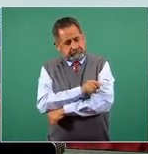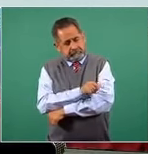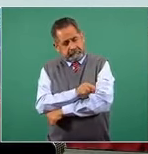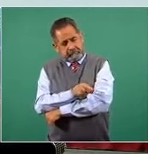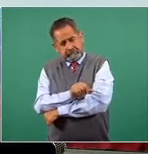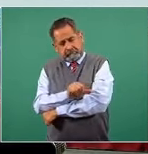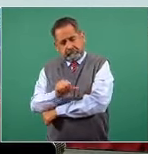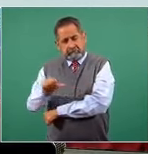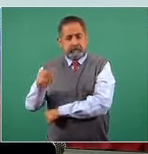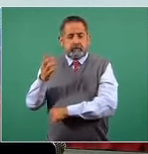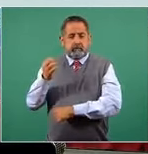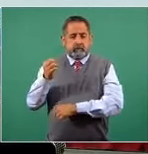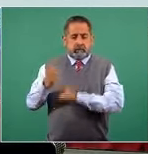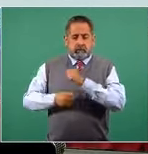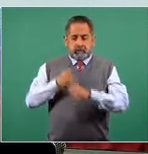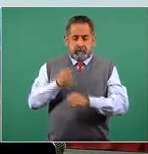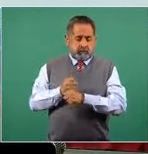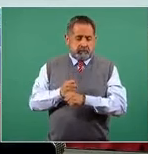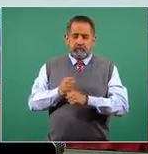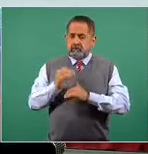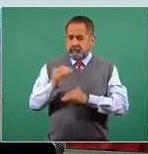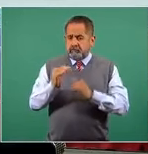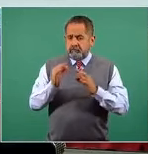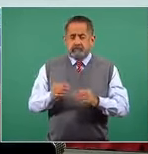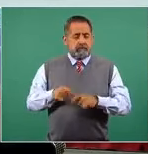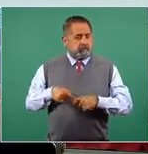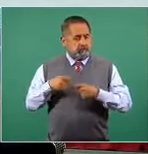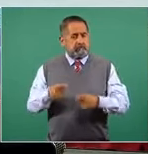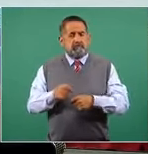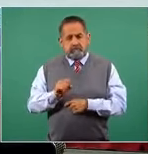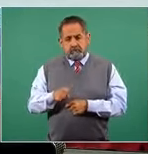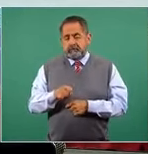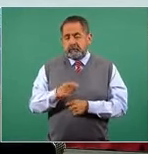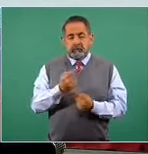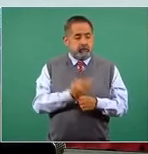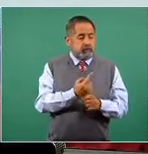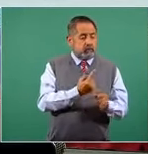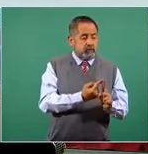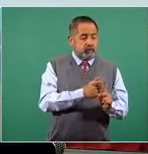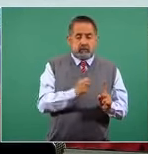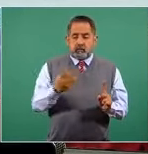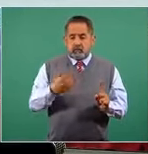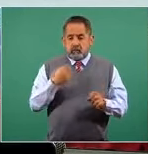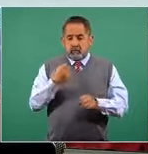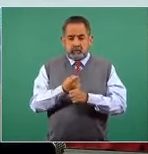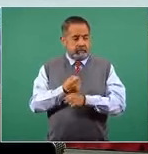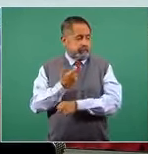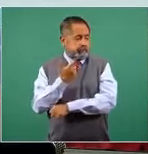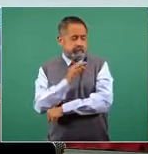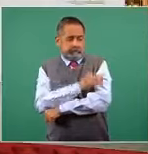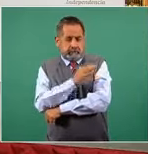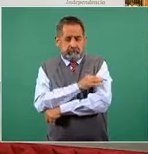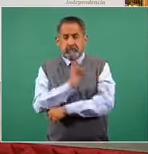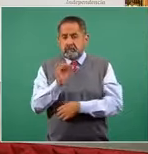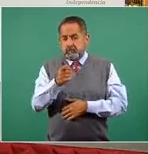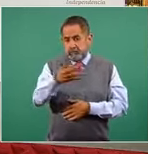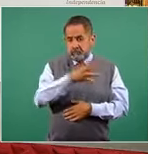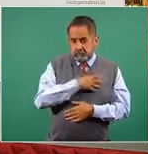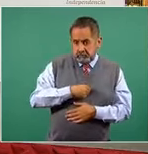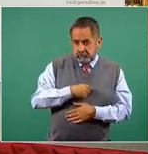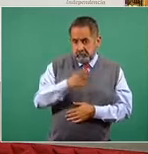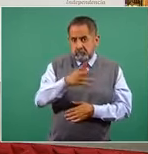años de edad, pero de arranque vamos a estar atendiendo niños de 1 a 4 años, entonces si tu hija,